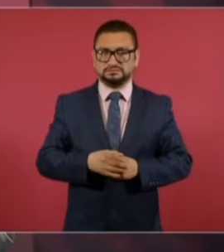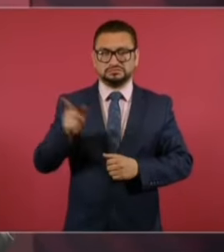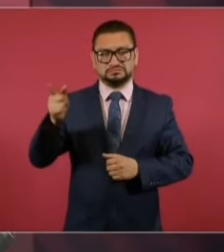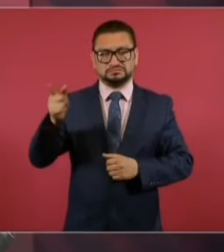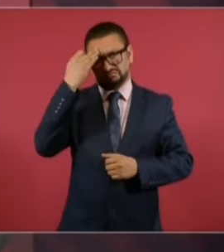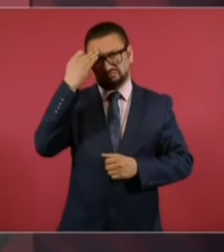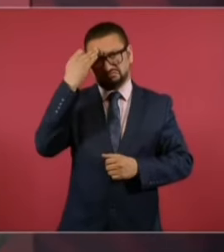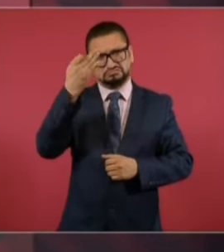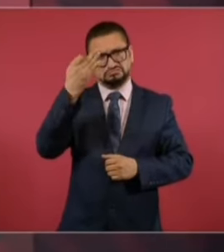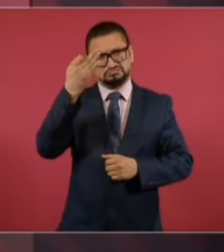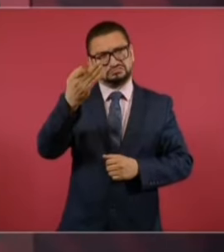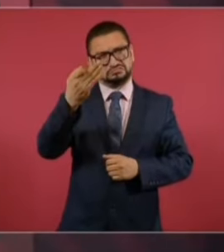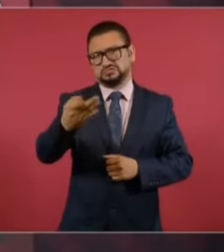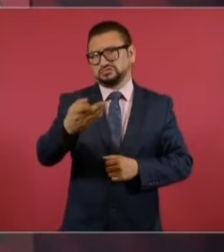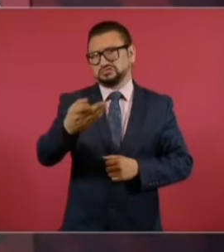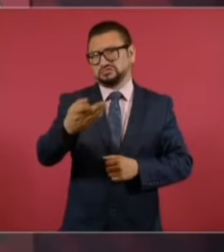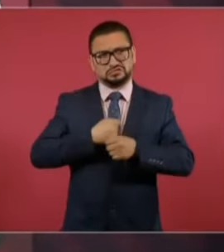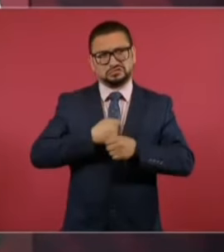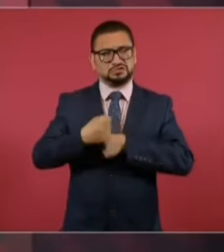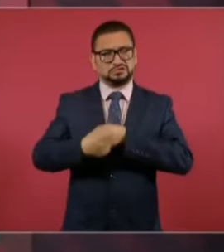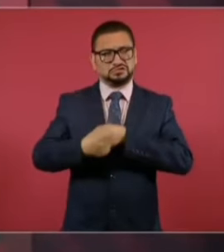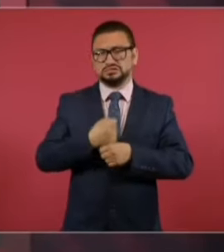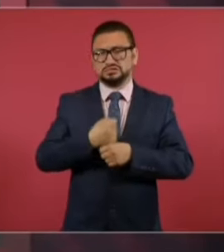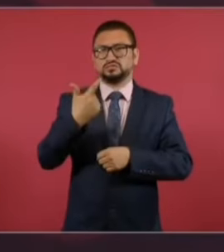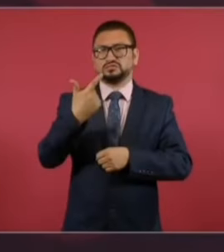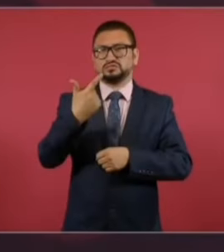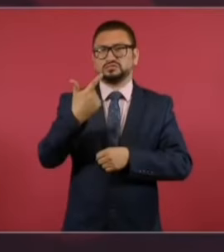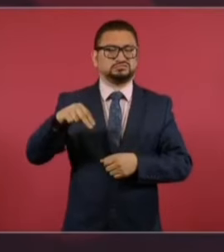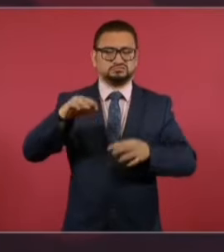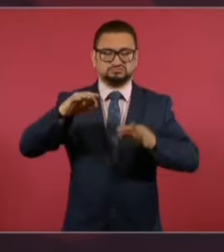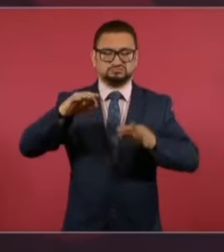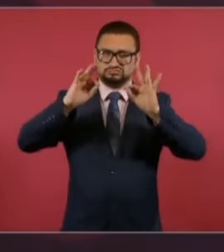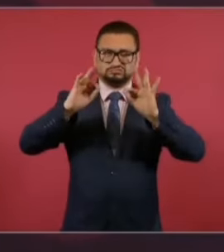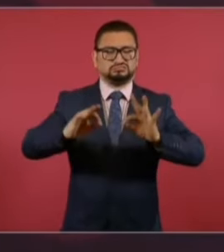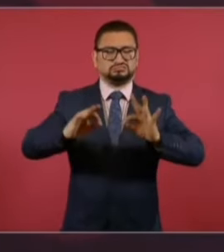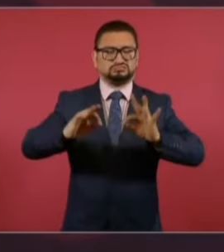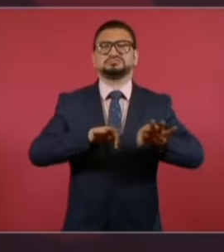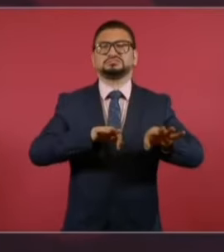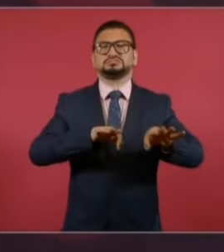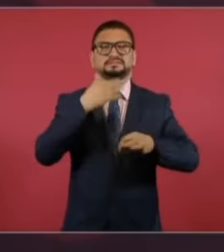permanecer y va a seguir actuando con rectitud.